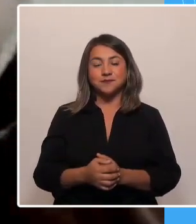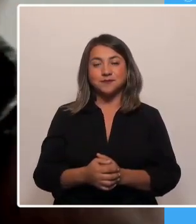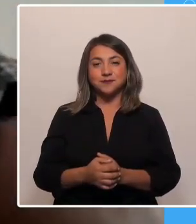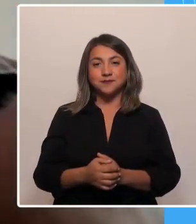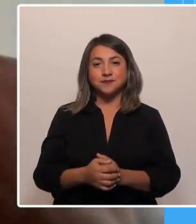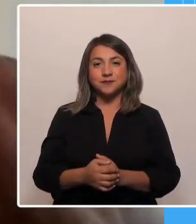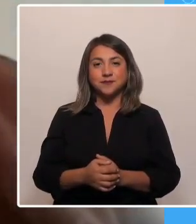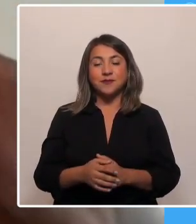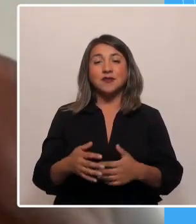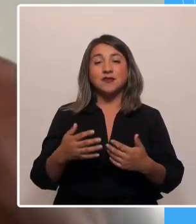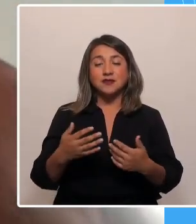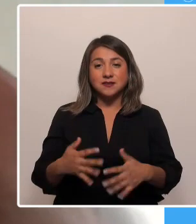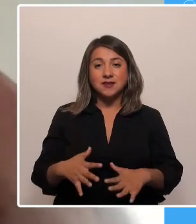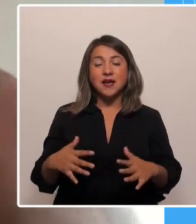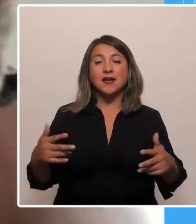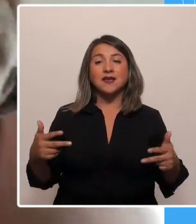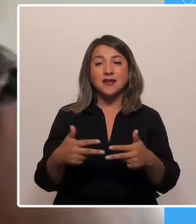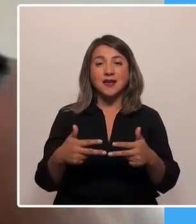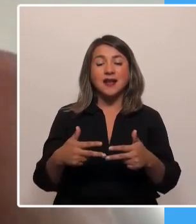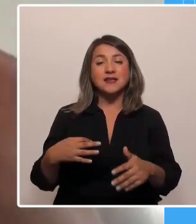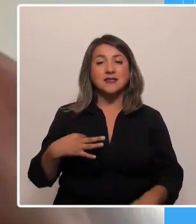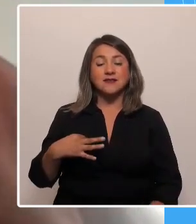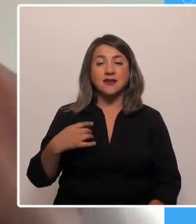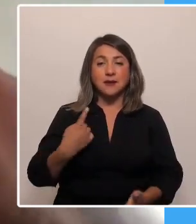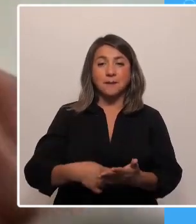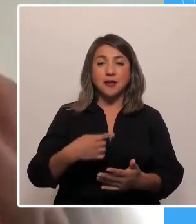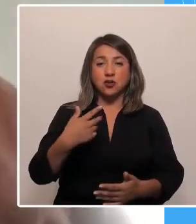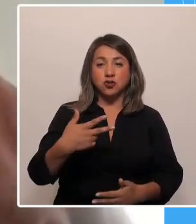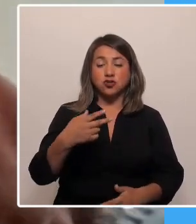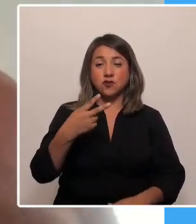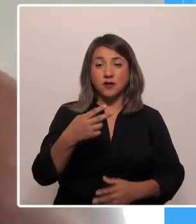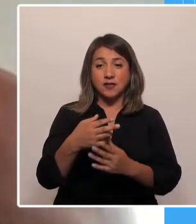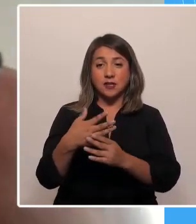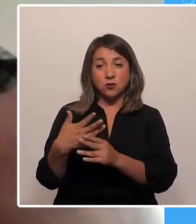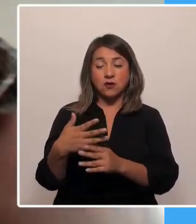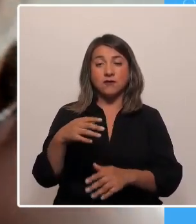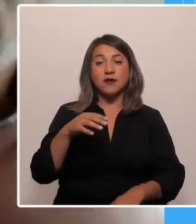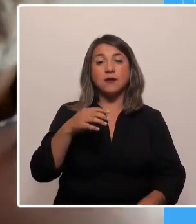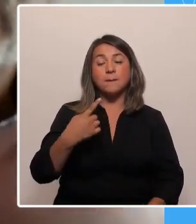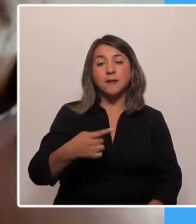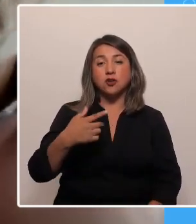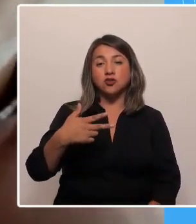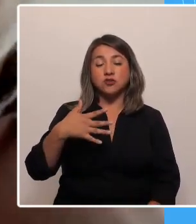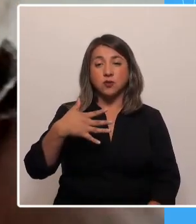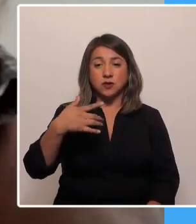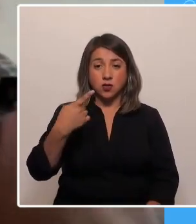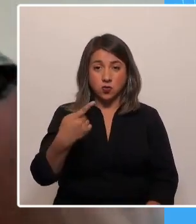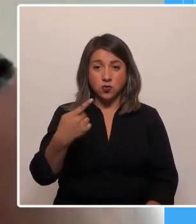Tuvimos 3 guerras civiles, 1829, 1851,